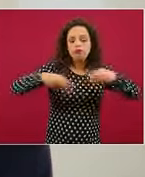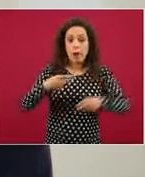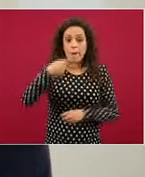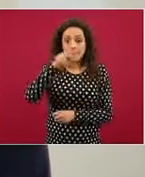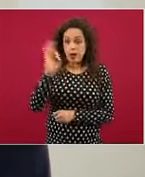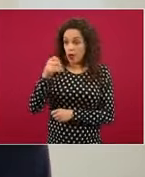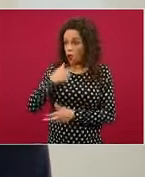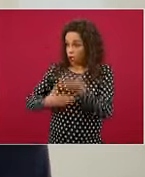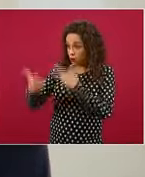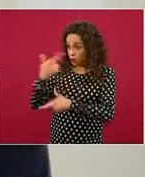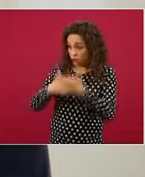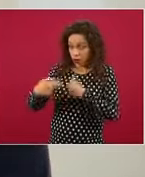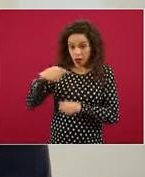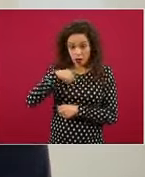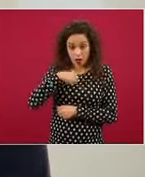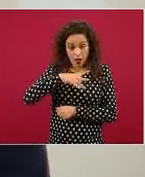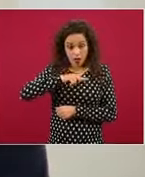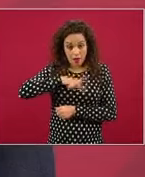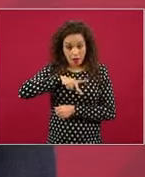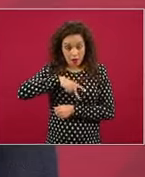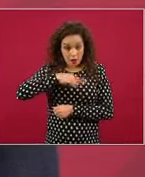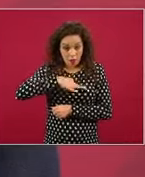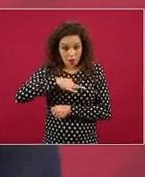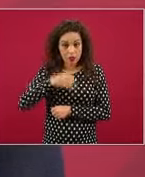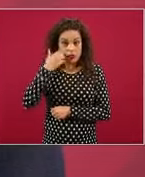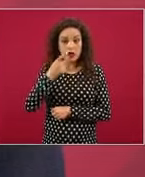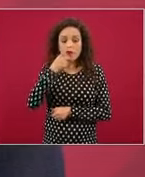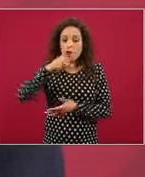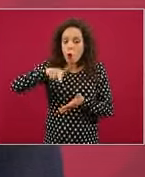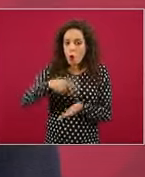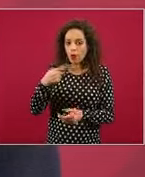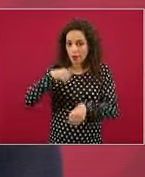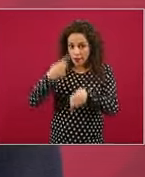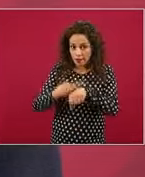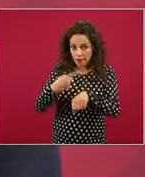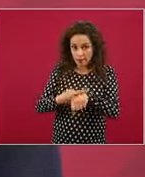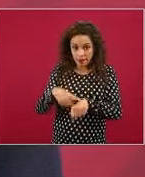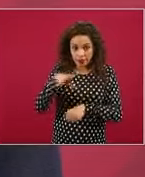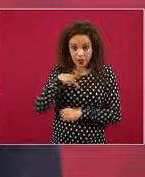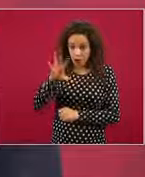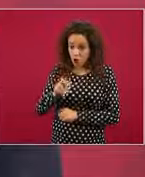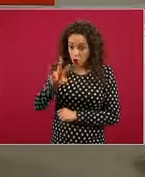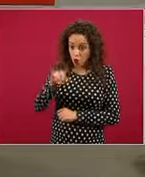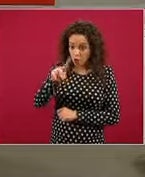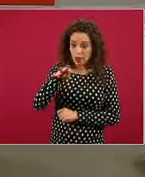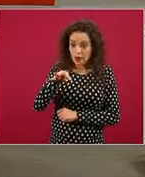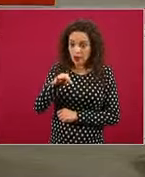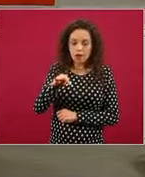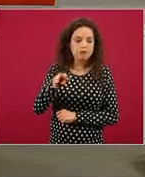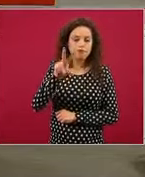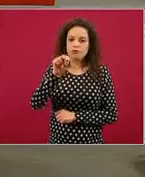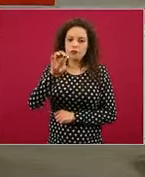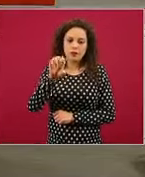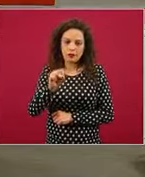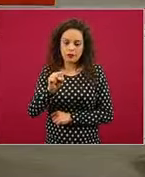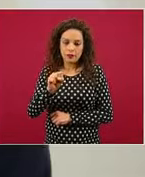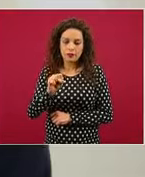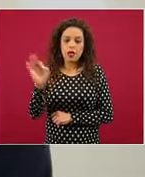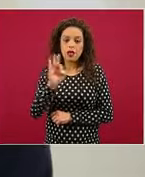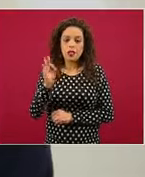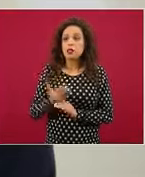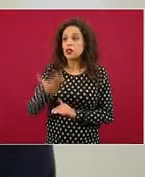no necesariamente significa que me vuelvo a enfermar, es decir, que me vuelve a dar COVID-19 si es que en un primer momento